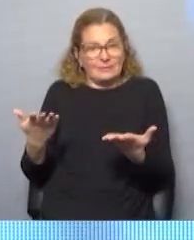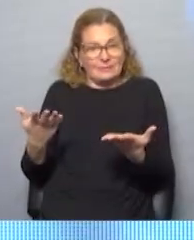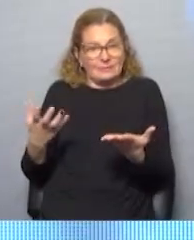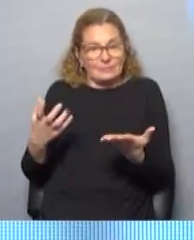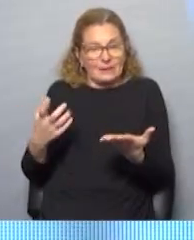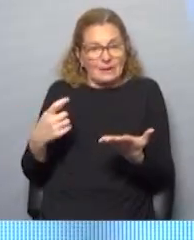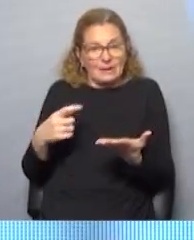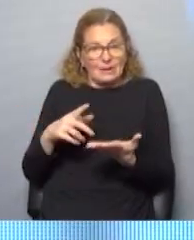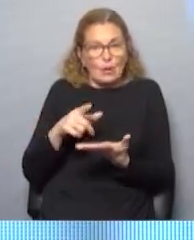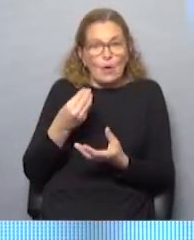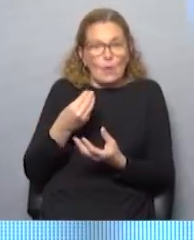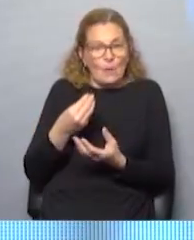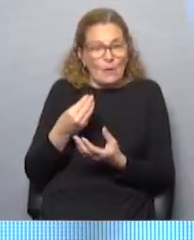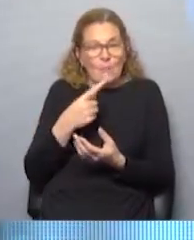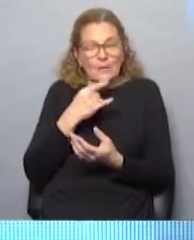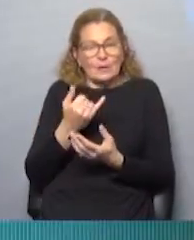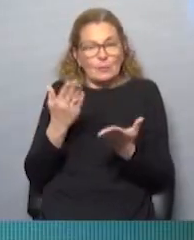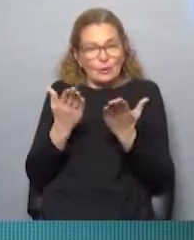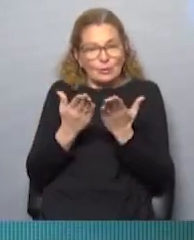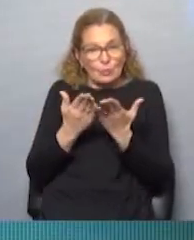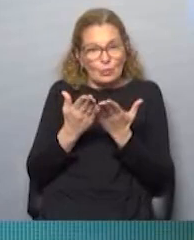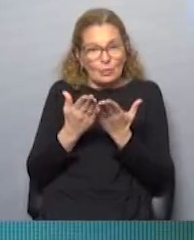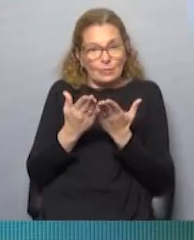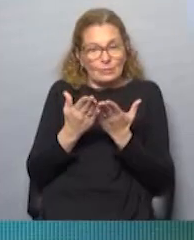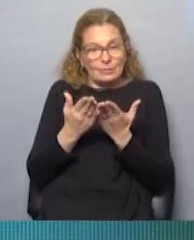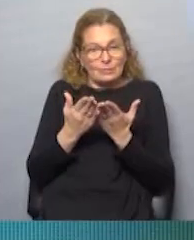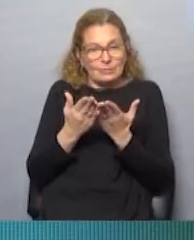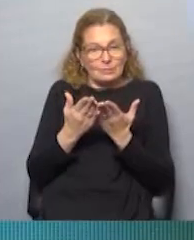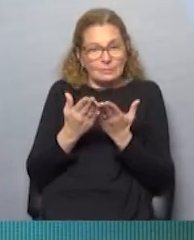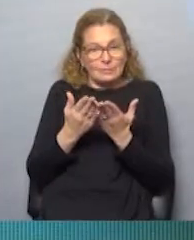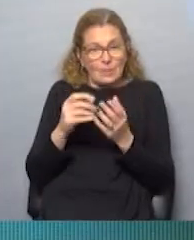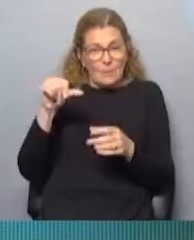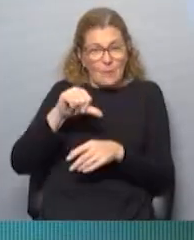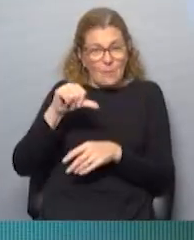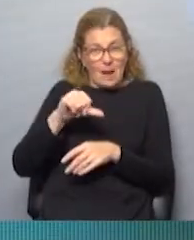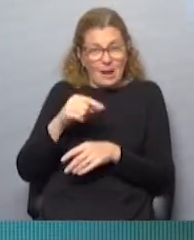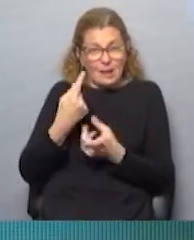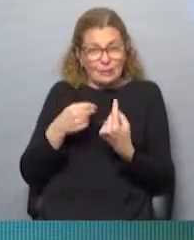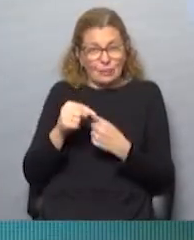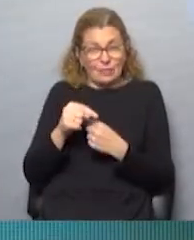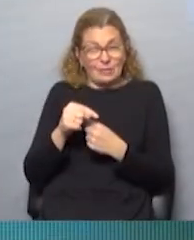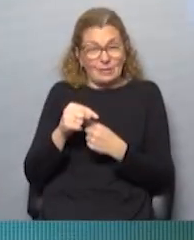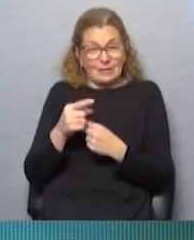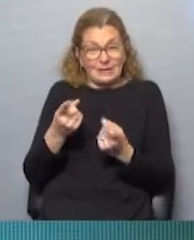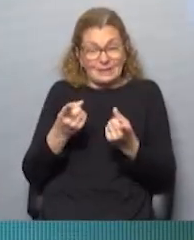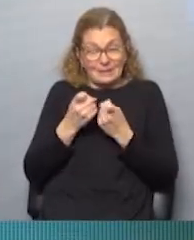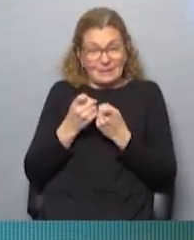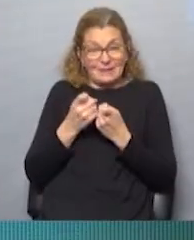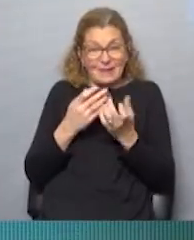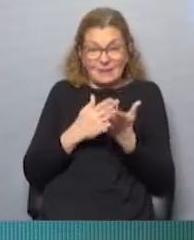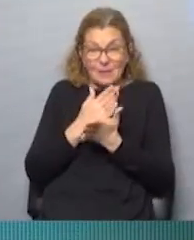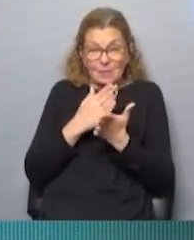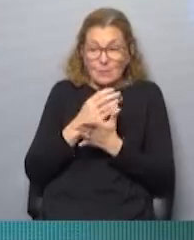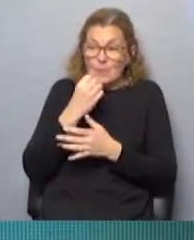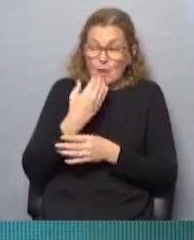las condiciones de estudios son muy malas entonces éste se precisa siempre